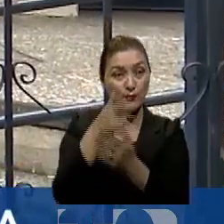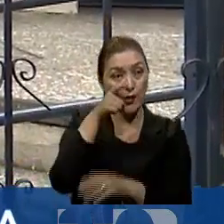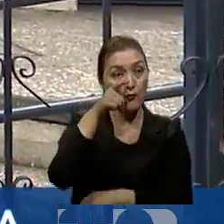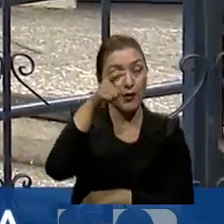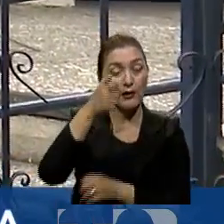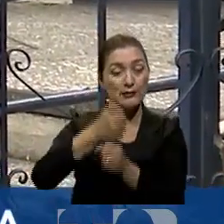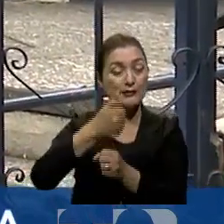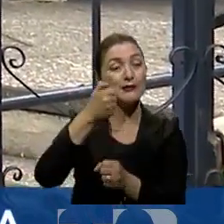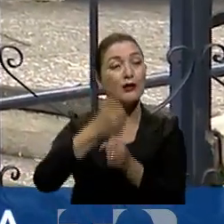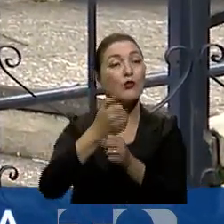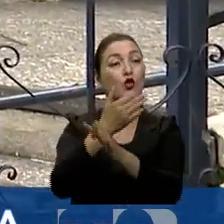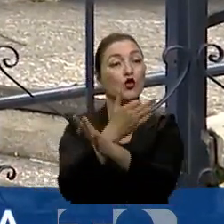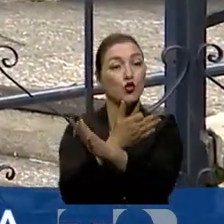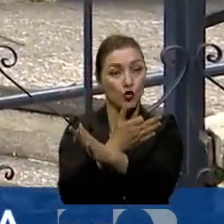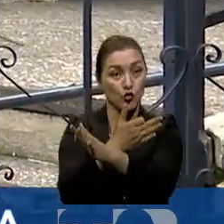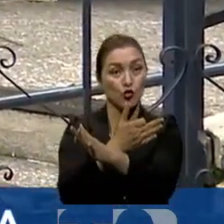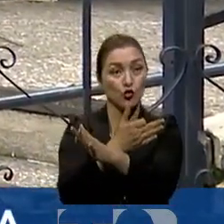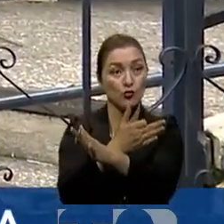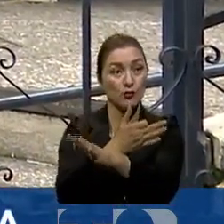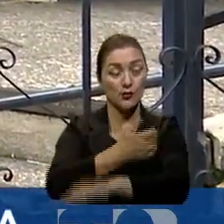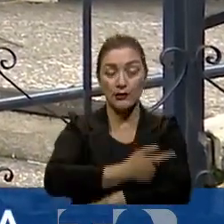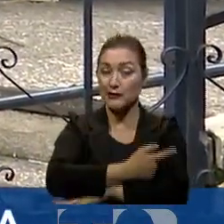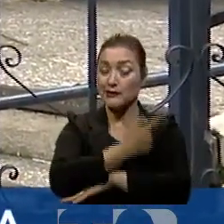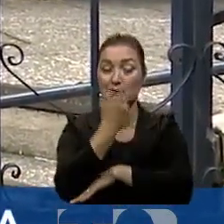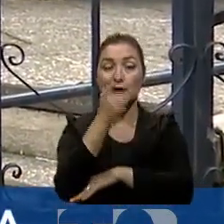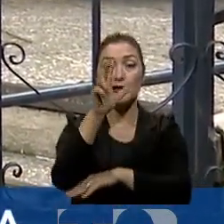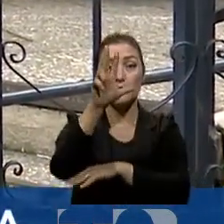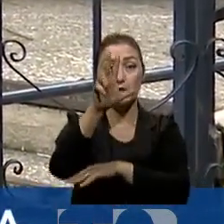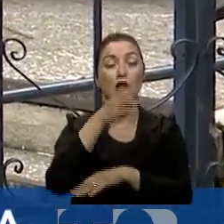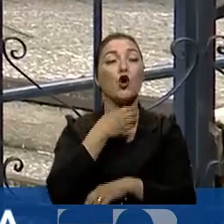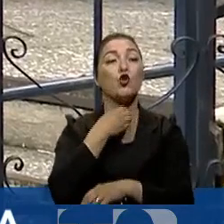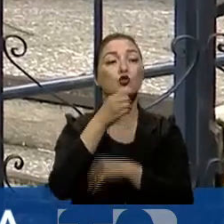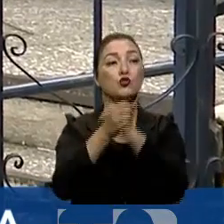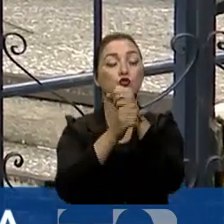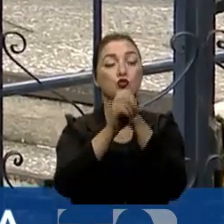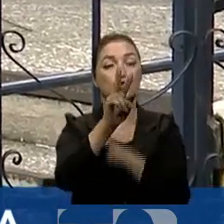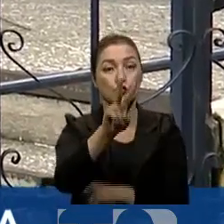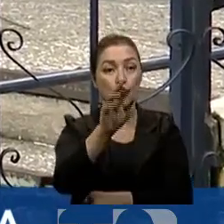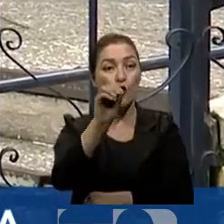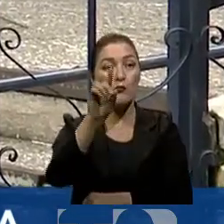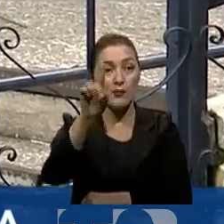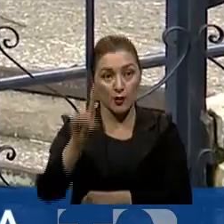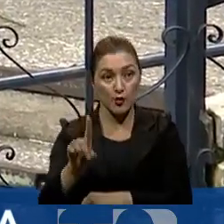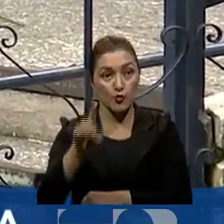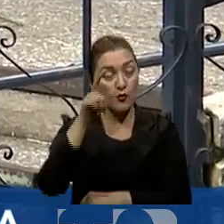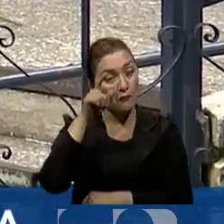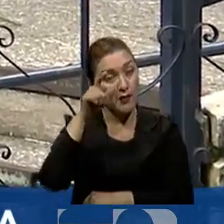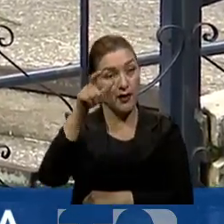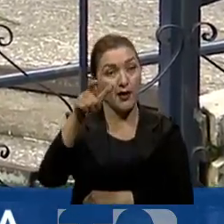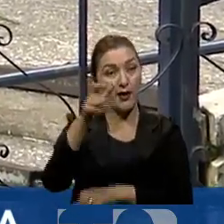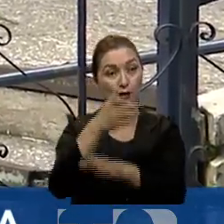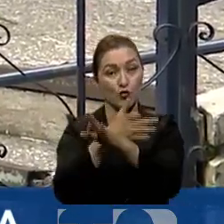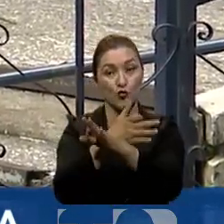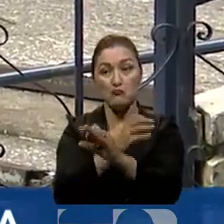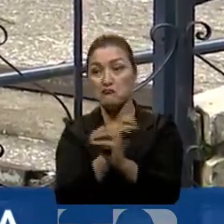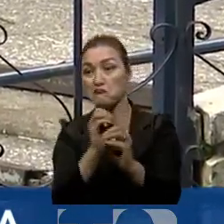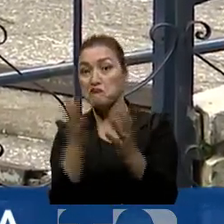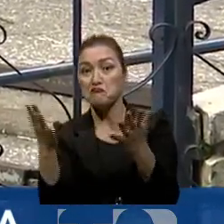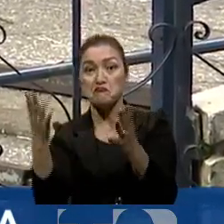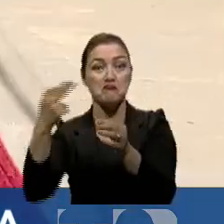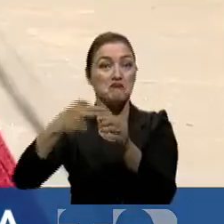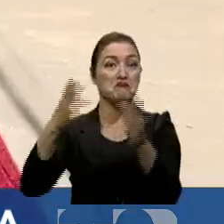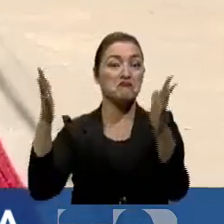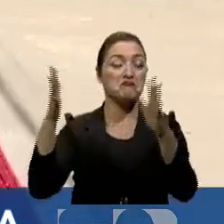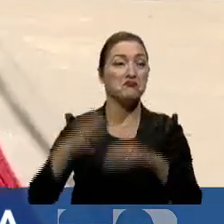fiscales trabajan por turnos y que ese día, el 3 de agosto del 2021, el fiscal de turno no se encontraba en la